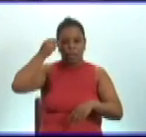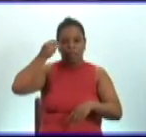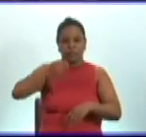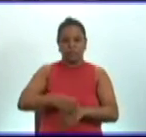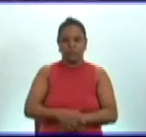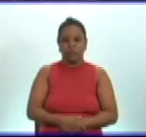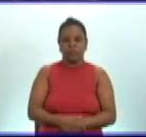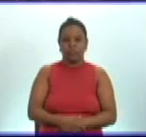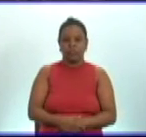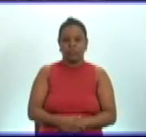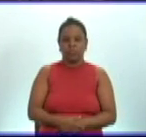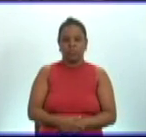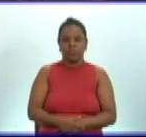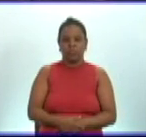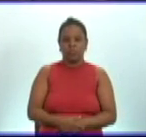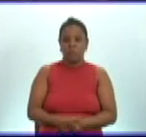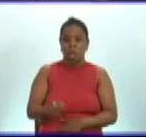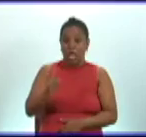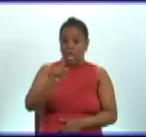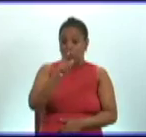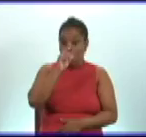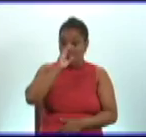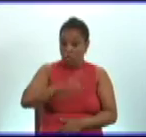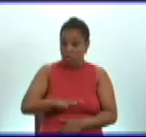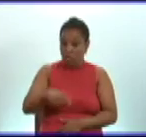Son ellos o ustedes.